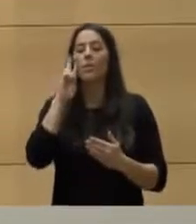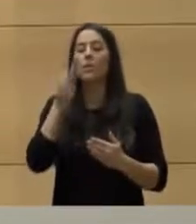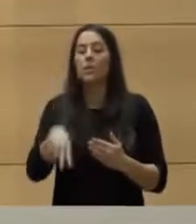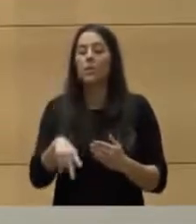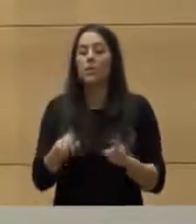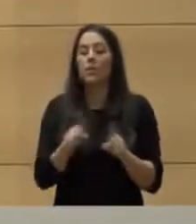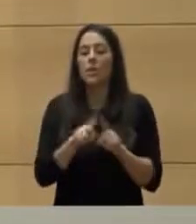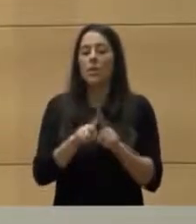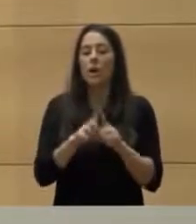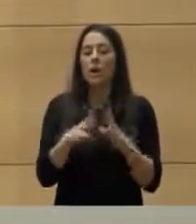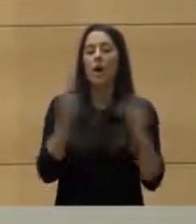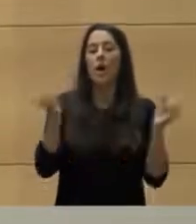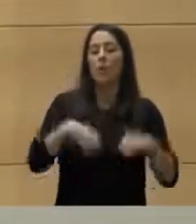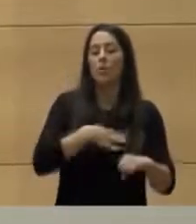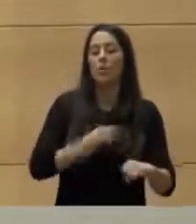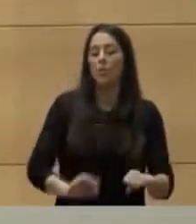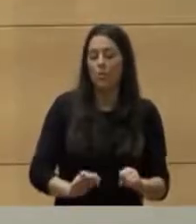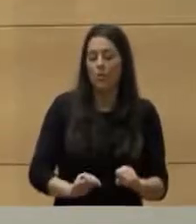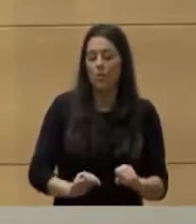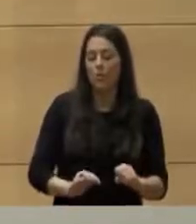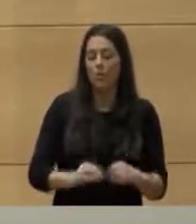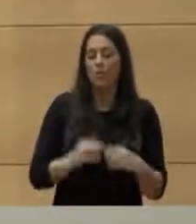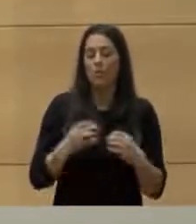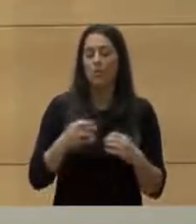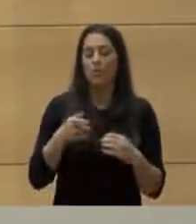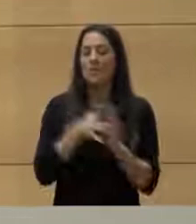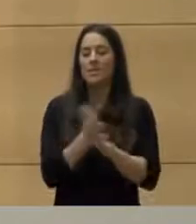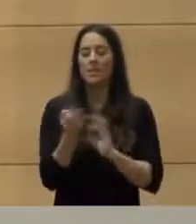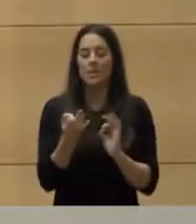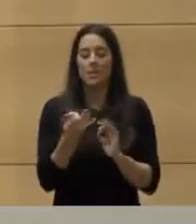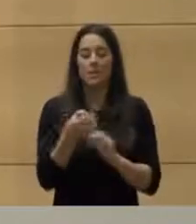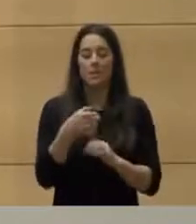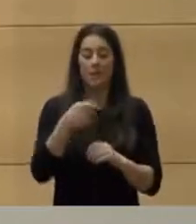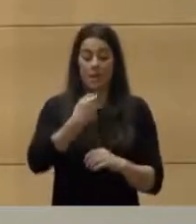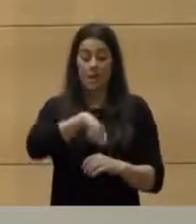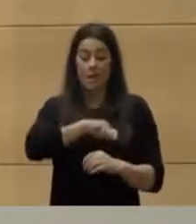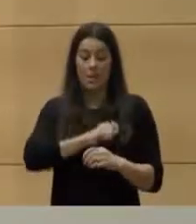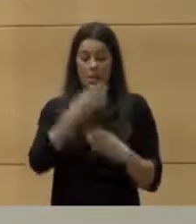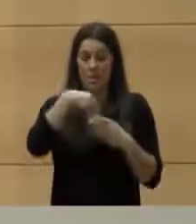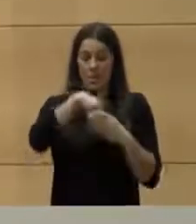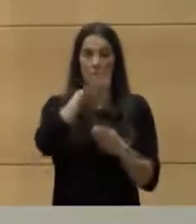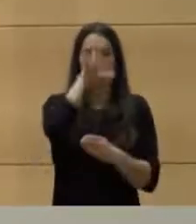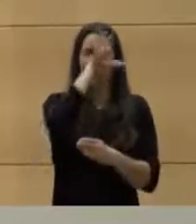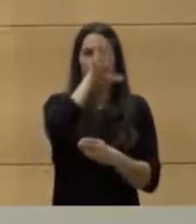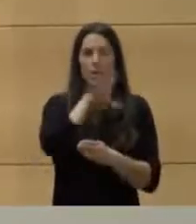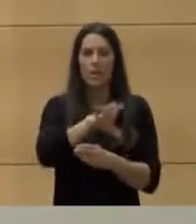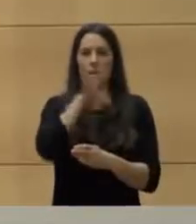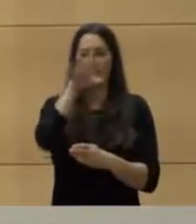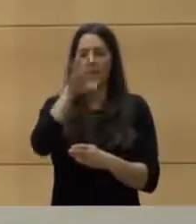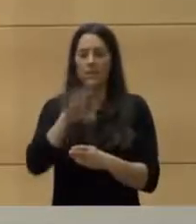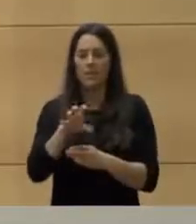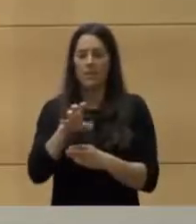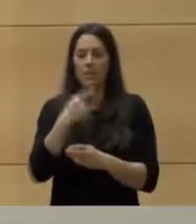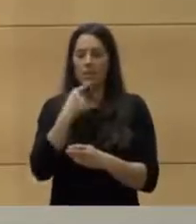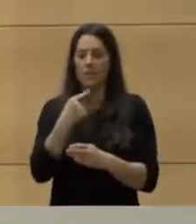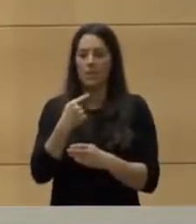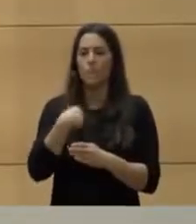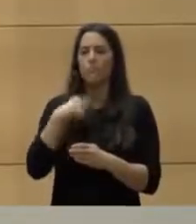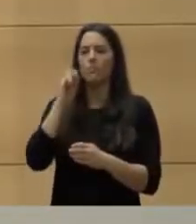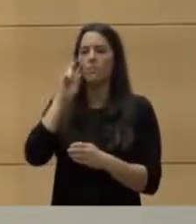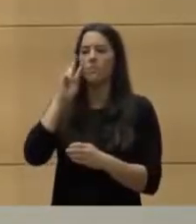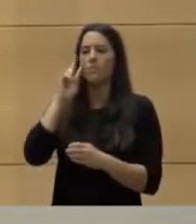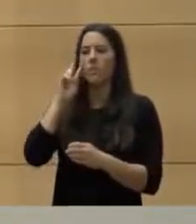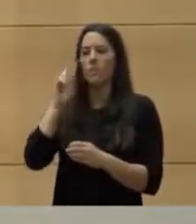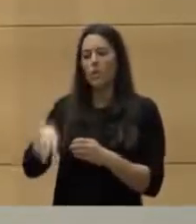manera, ¿qué territorios del Estado español reconocen a los demás como capaces